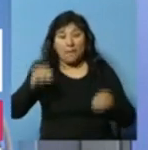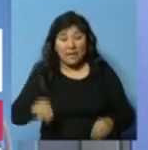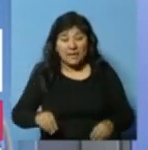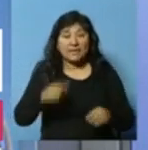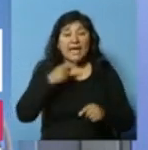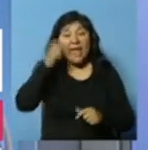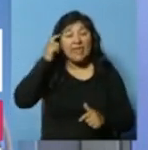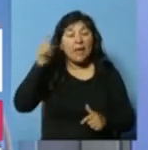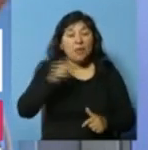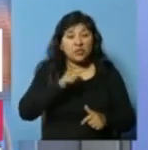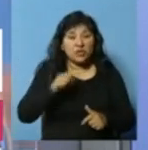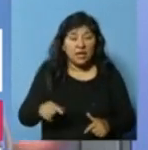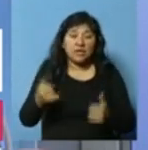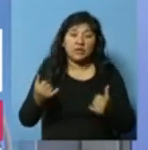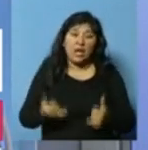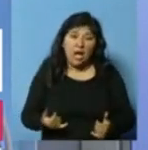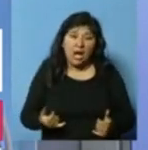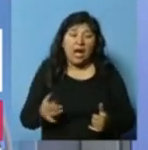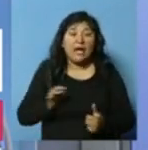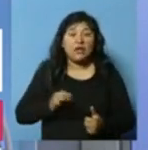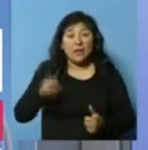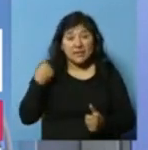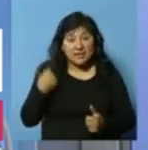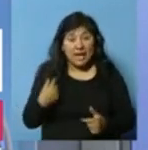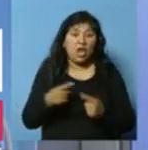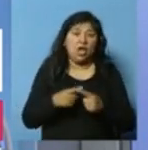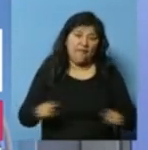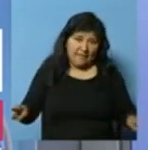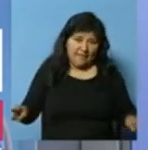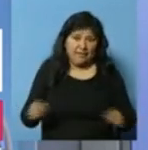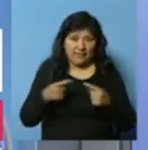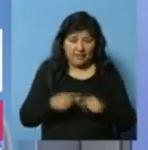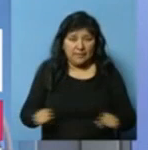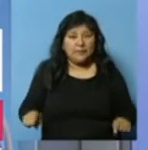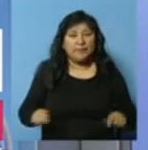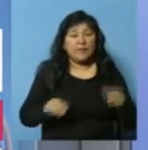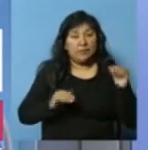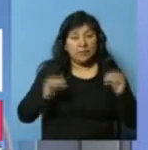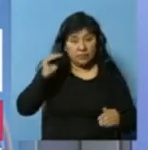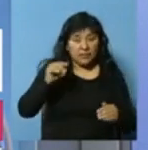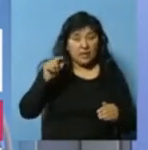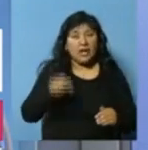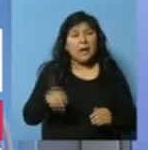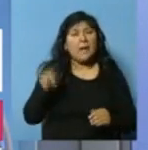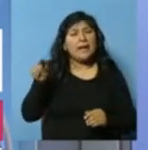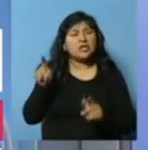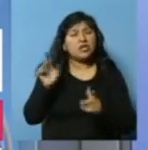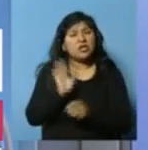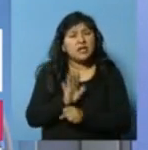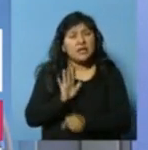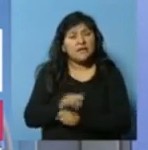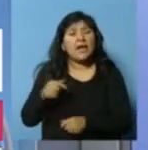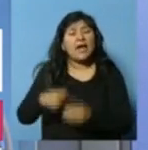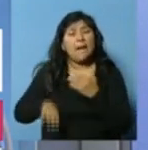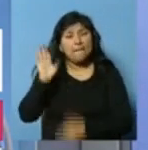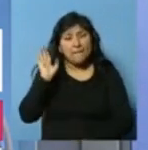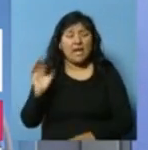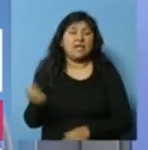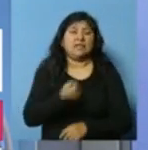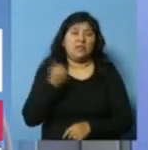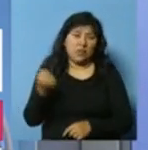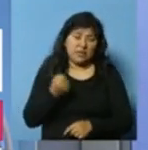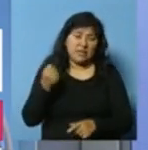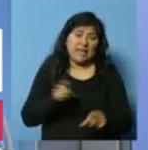de un 10 por ciento de lo que había el año pasado en horas lo cual implica mayor parte de carreras y